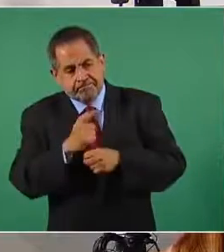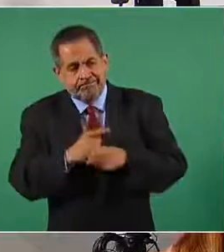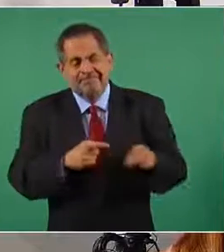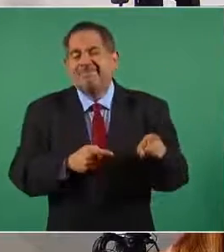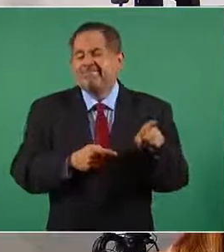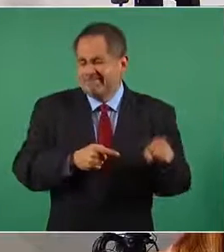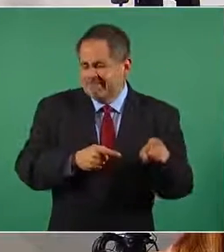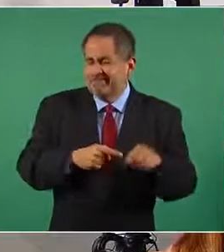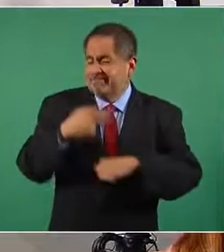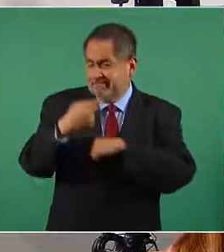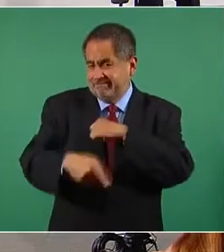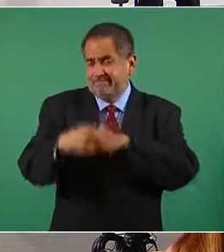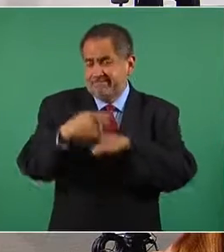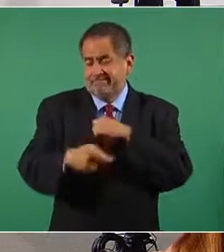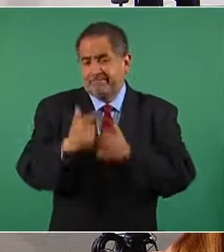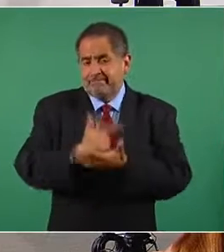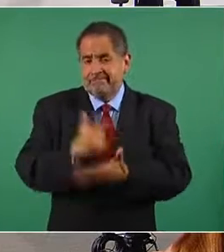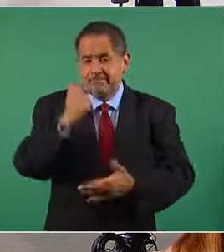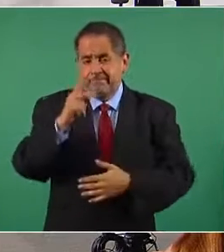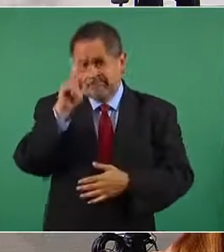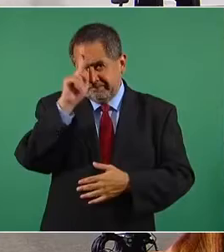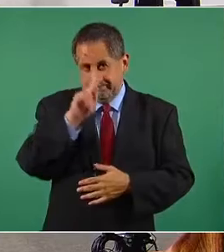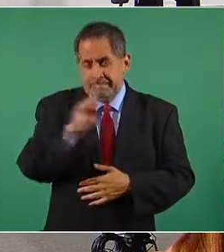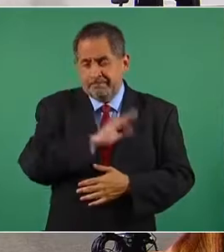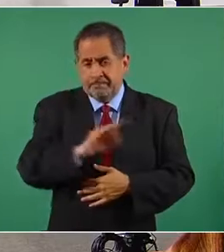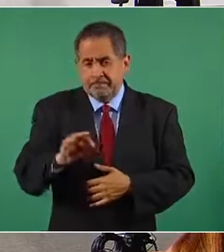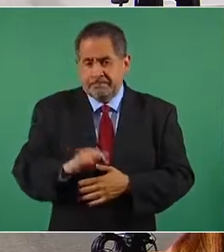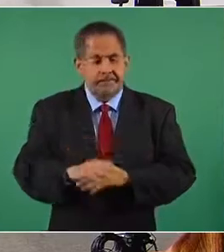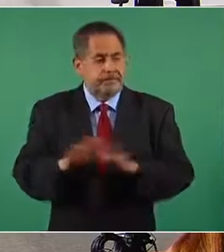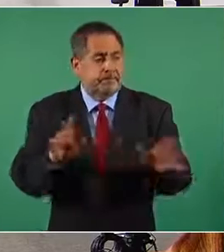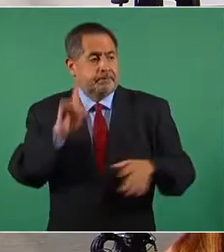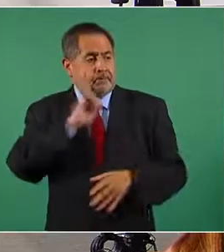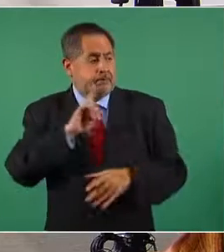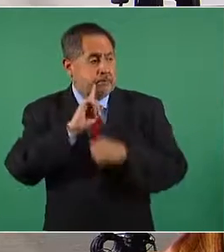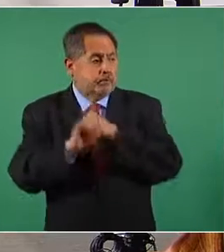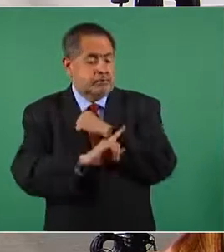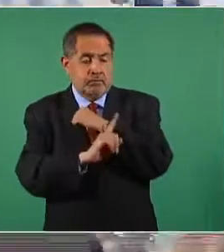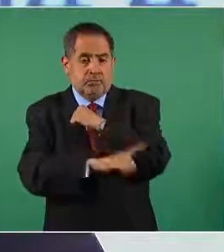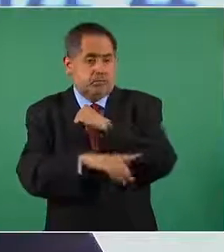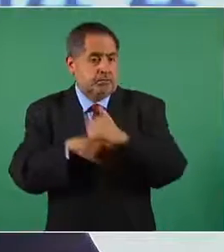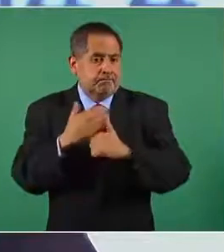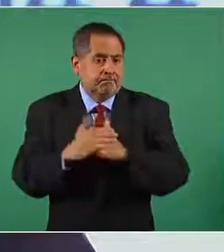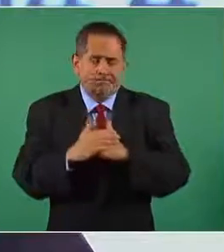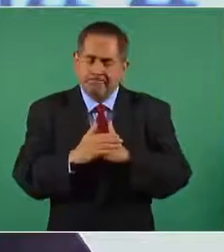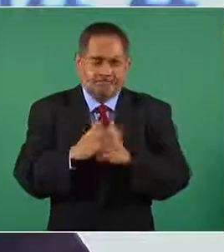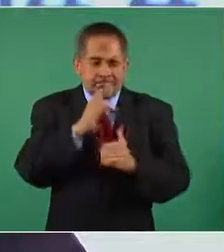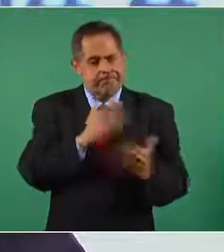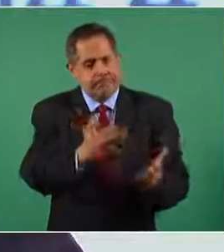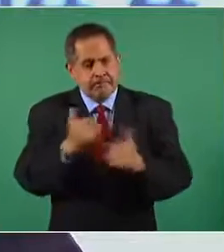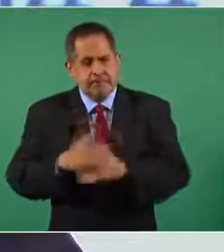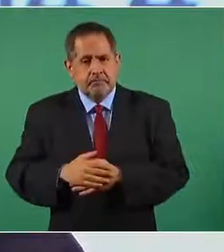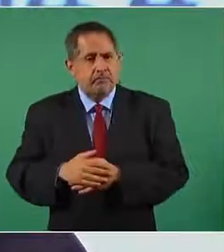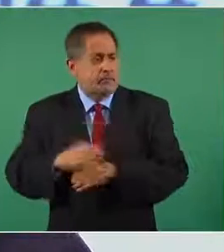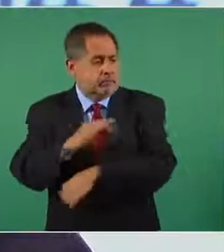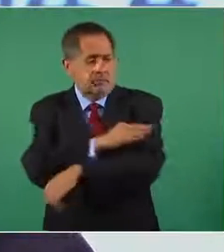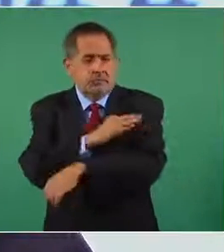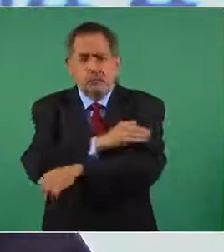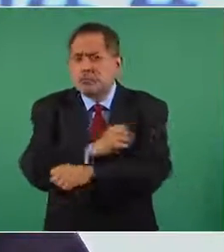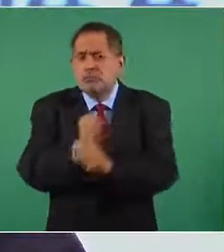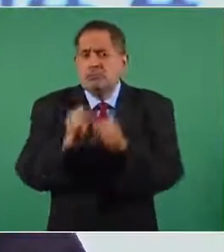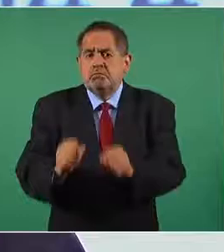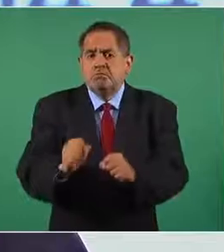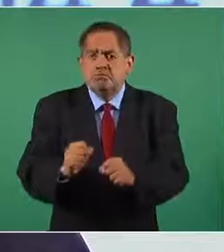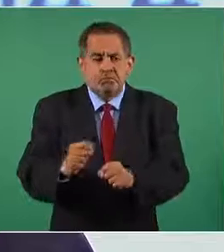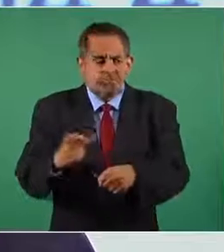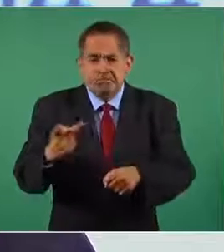riesgo de complicaciones por COVID-19 en mujeres embarazadas. Y las vacunas son seguras para